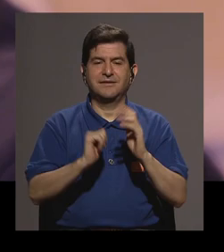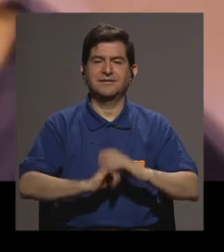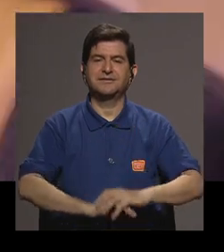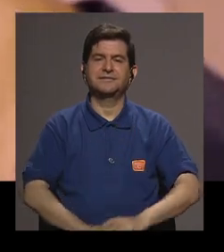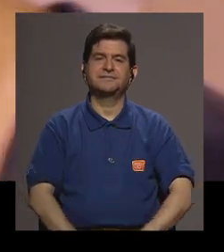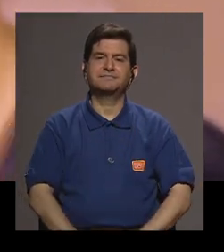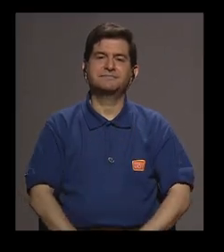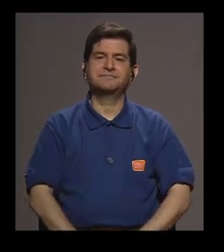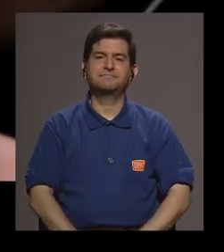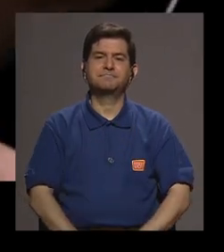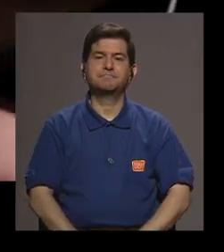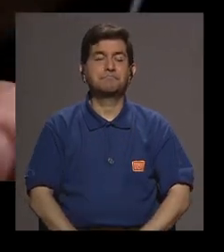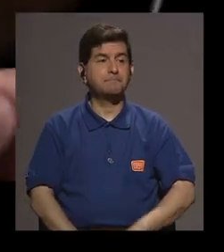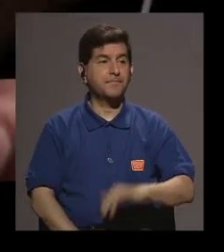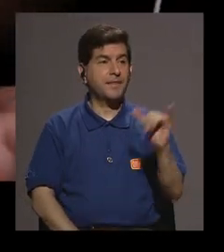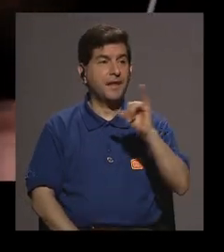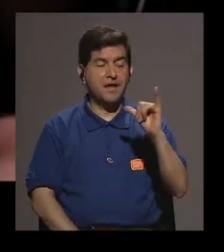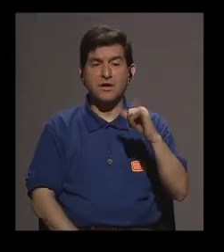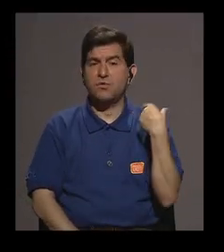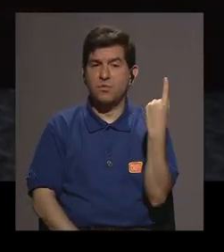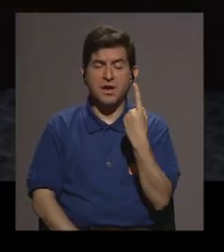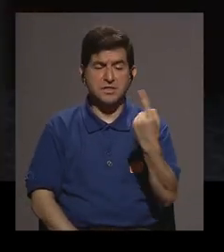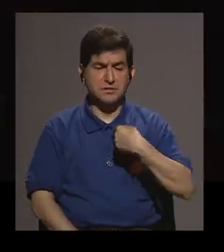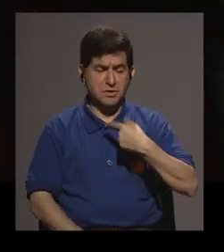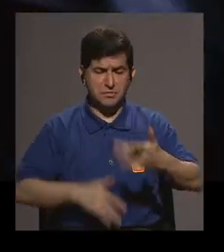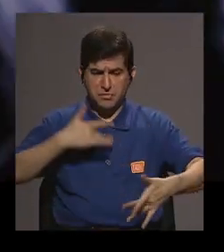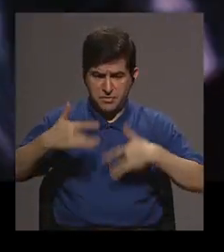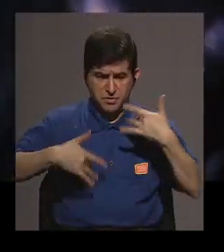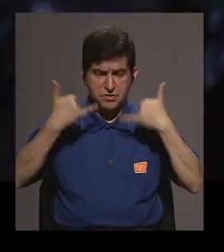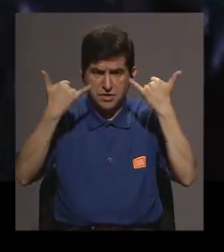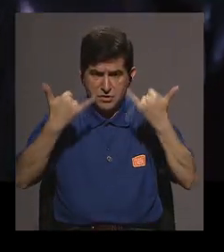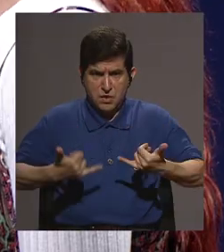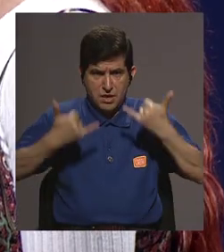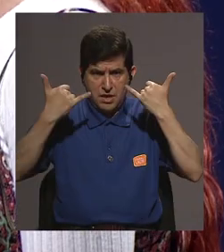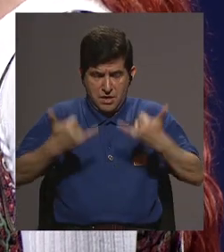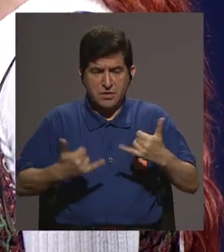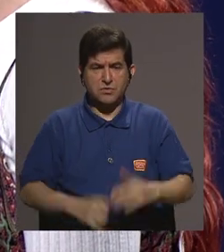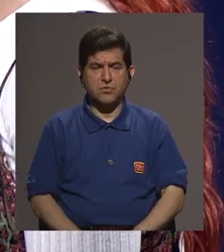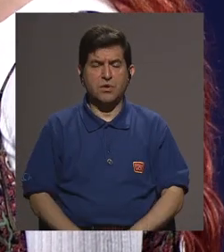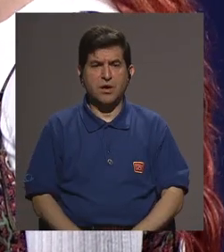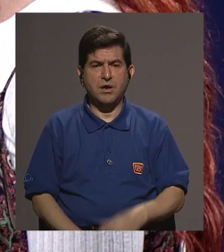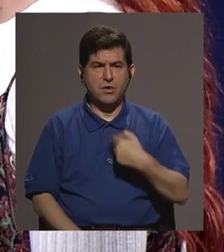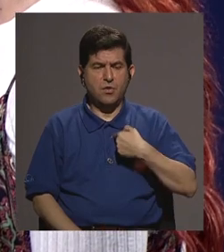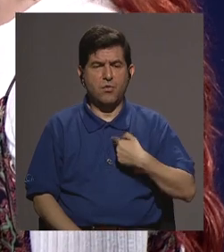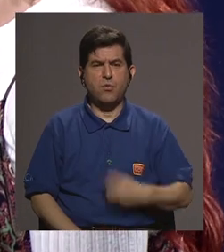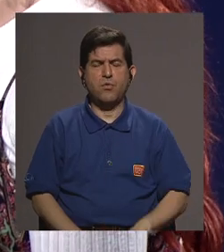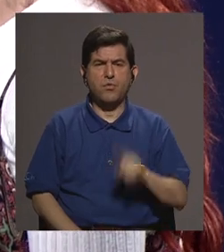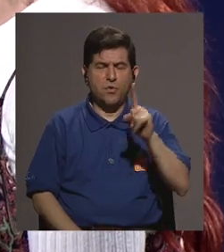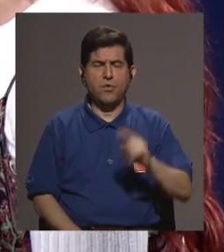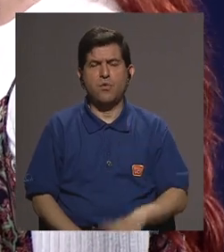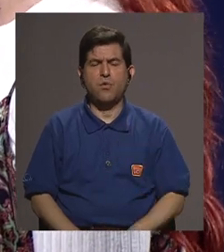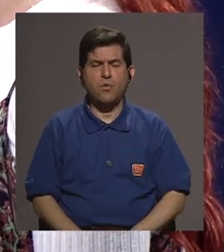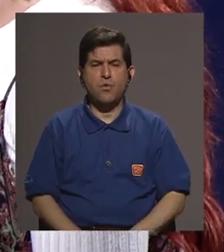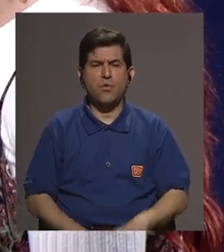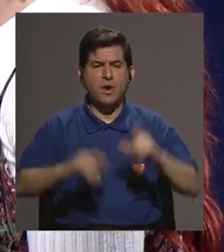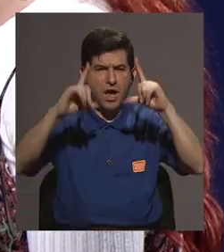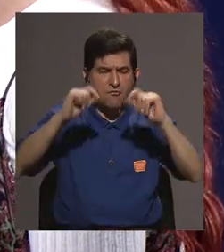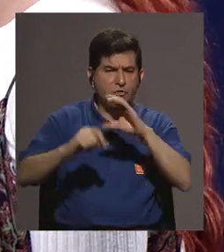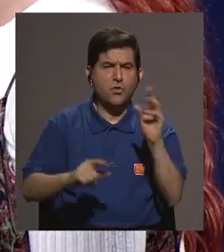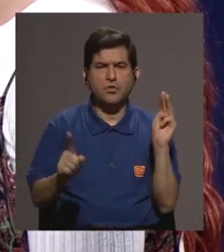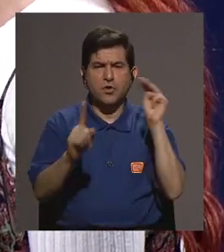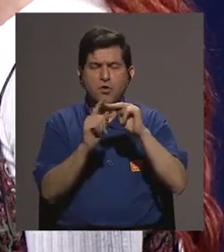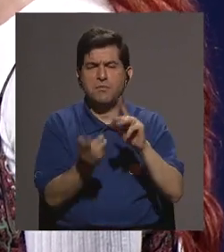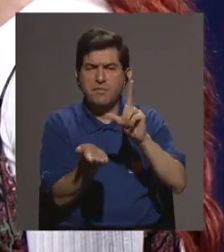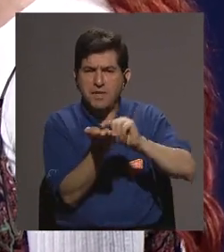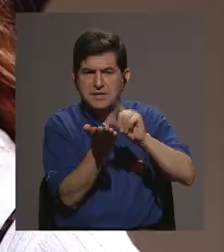cantante igual que cada vez yo siento que actualmente por lo menos cada vez que pusimos una foto ponemos un mensaje